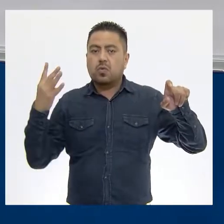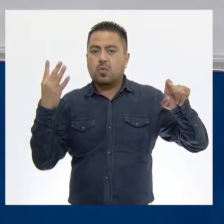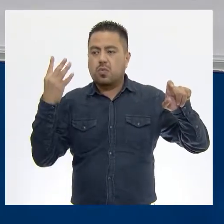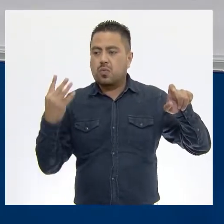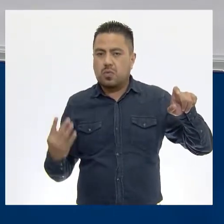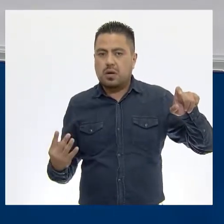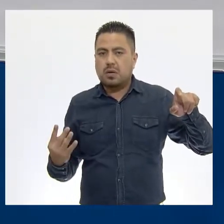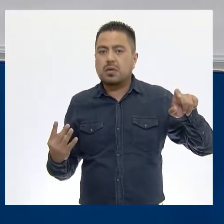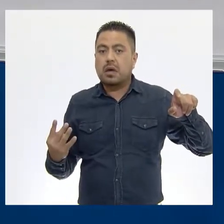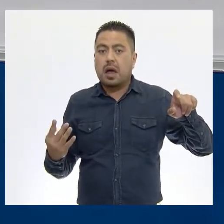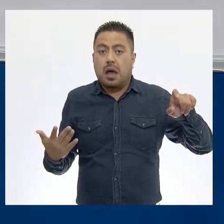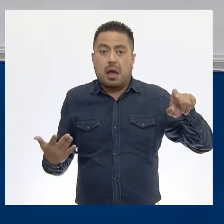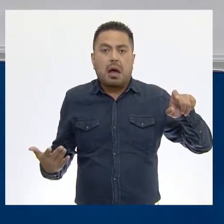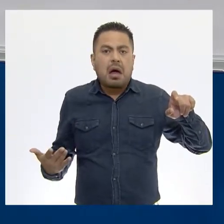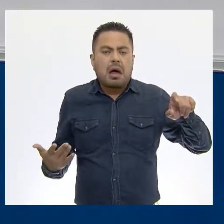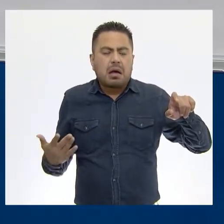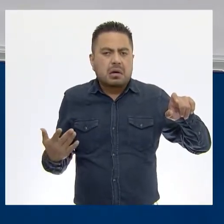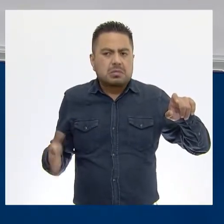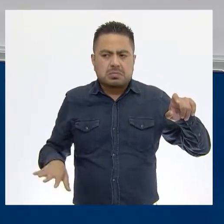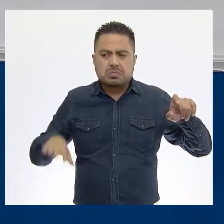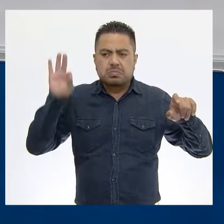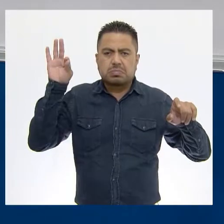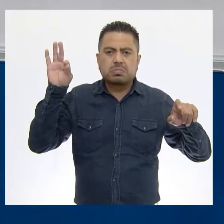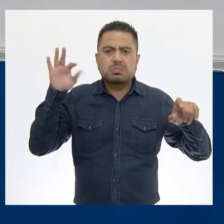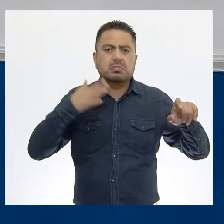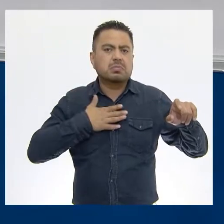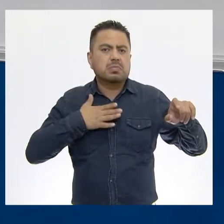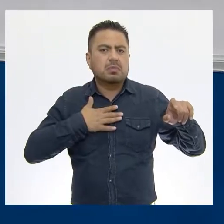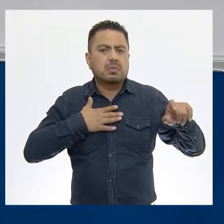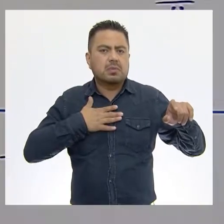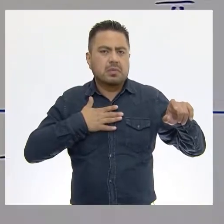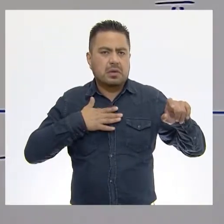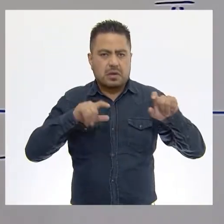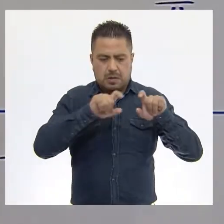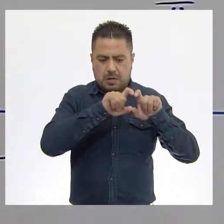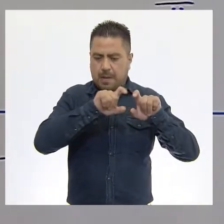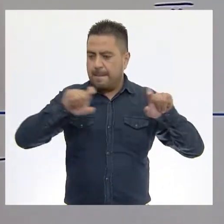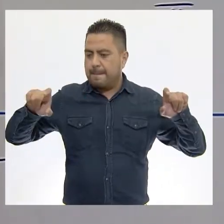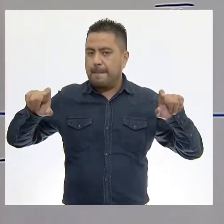pues entonces saquemos esta medida.